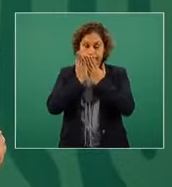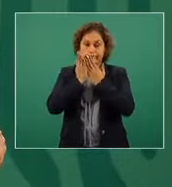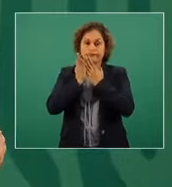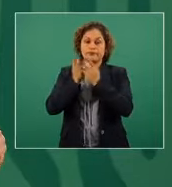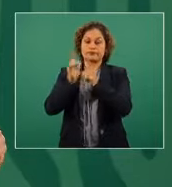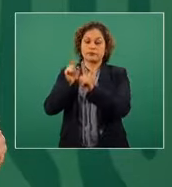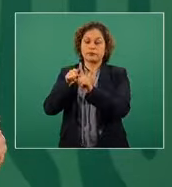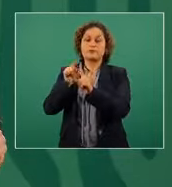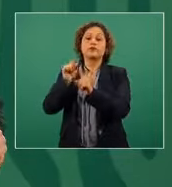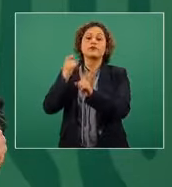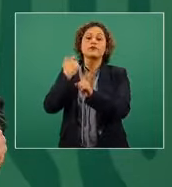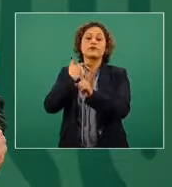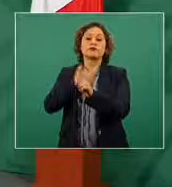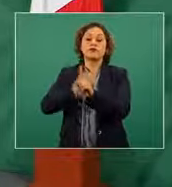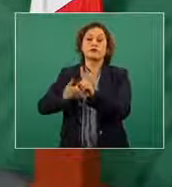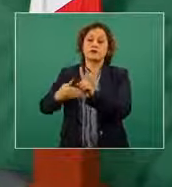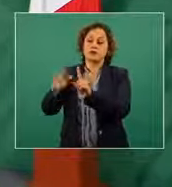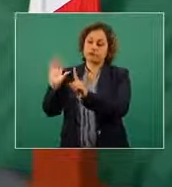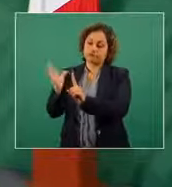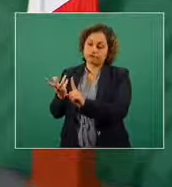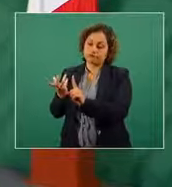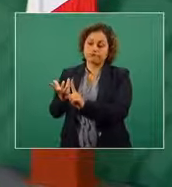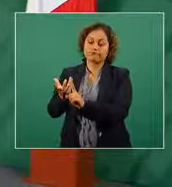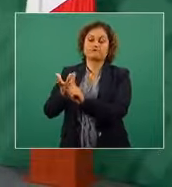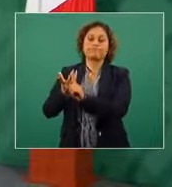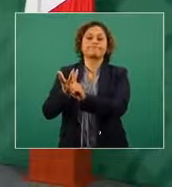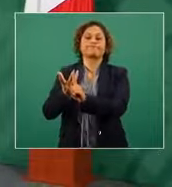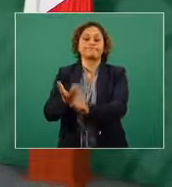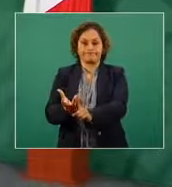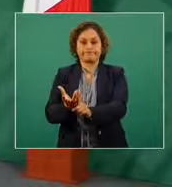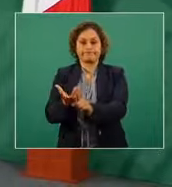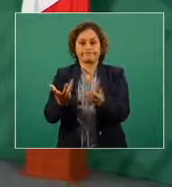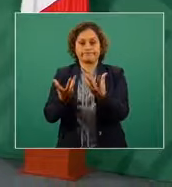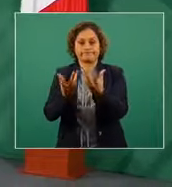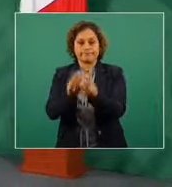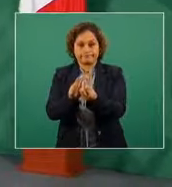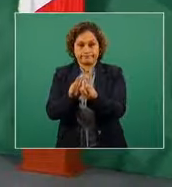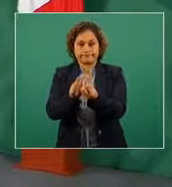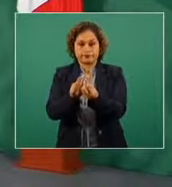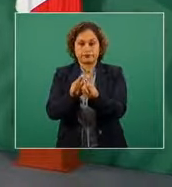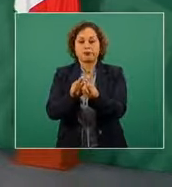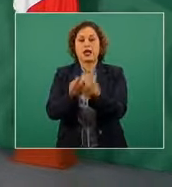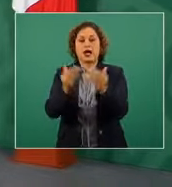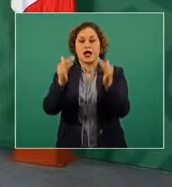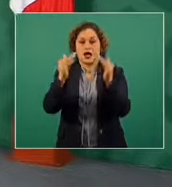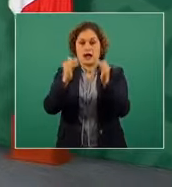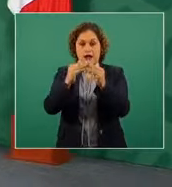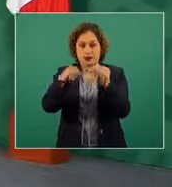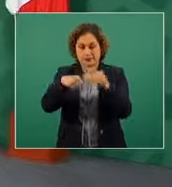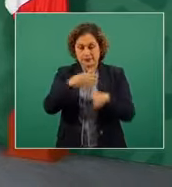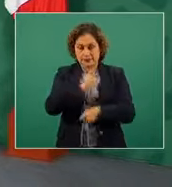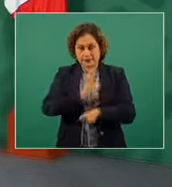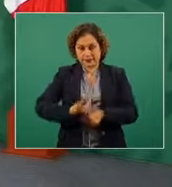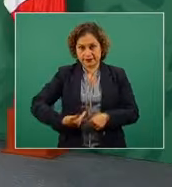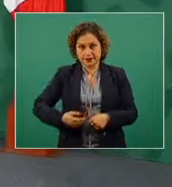hasta el Palacio, lo escoltaron. Ya